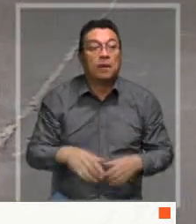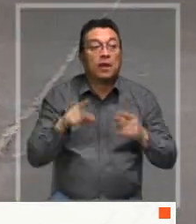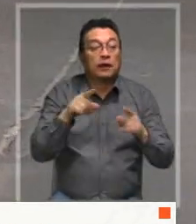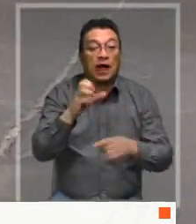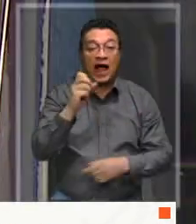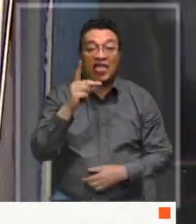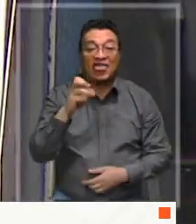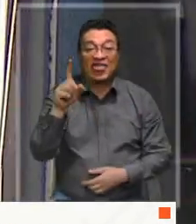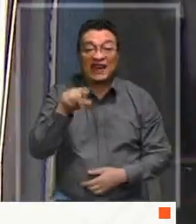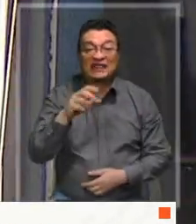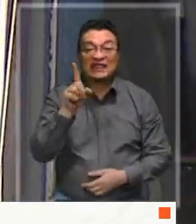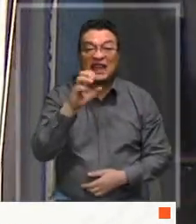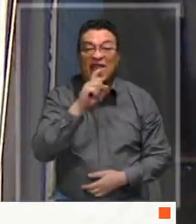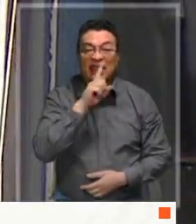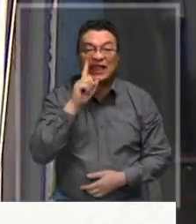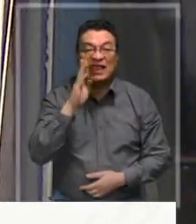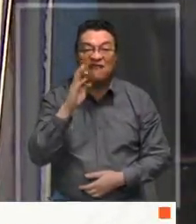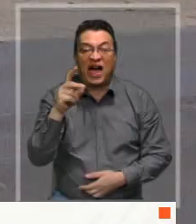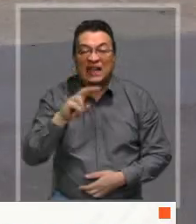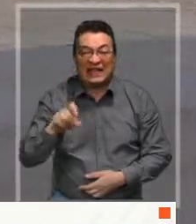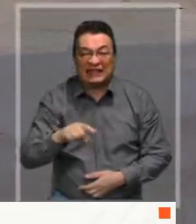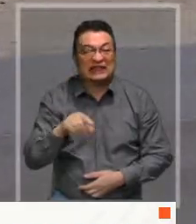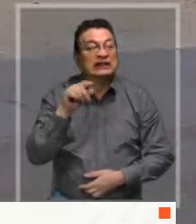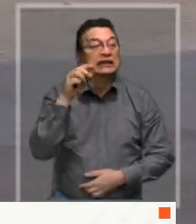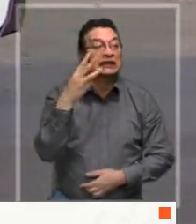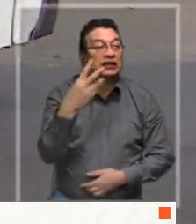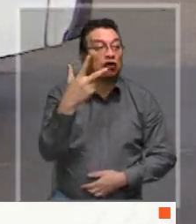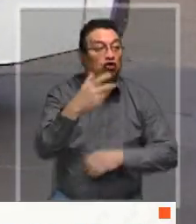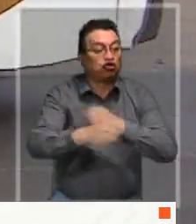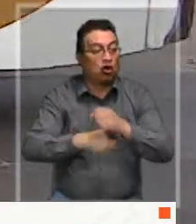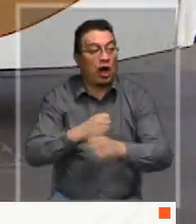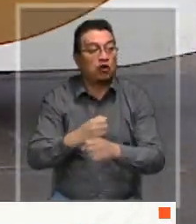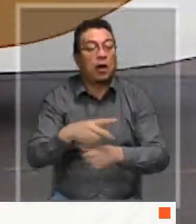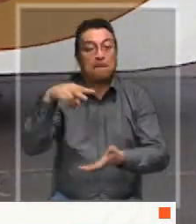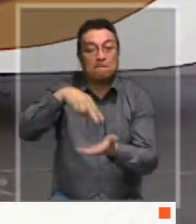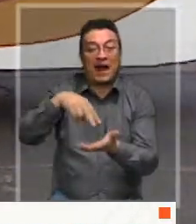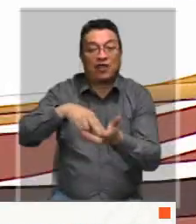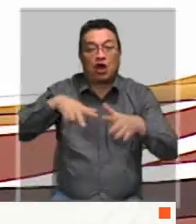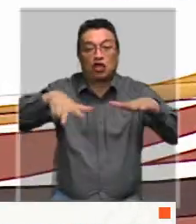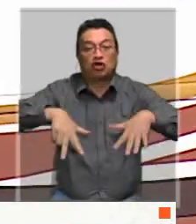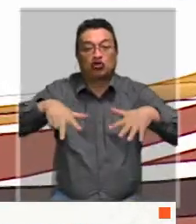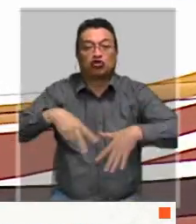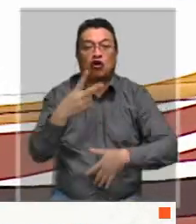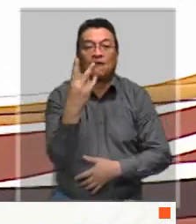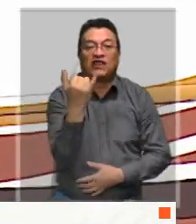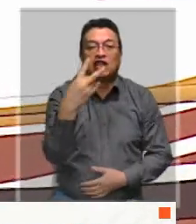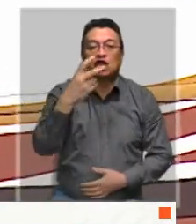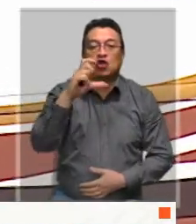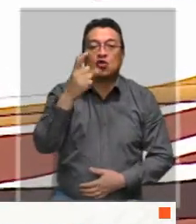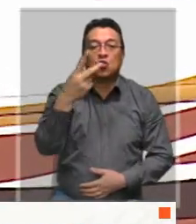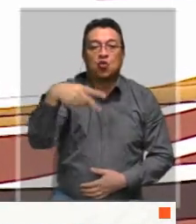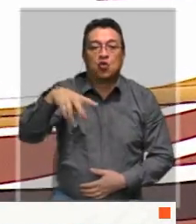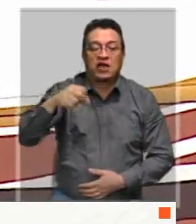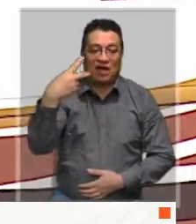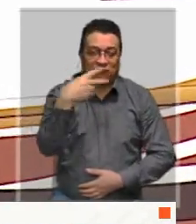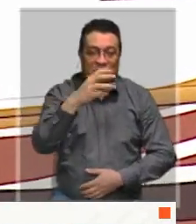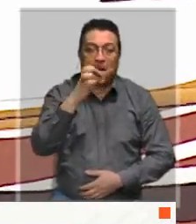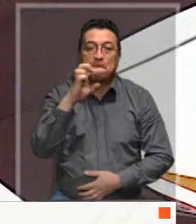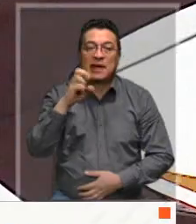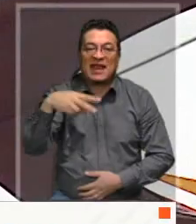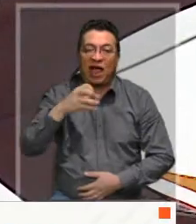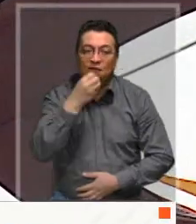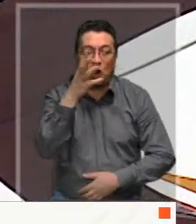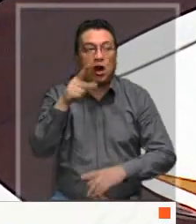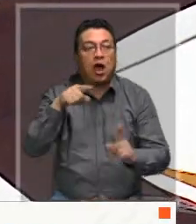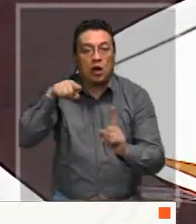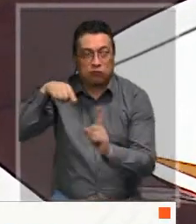de 38 años, se dirigía a tomar esta micro al paradero 18 de Vicuña Mackenna, sin embargo estaba siendo perseguido por